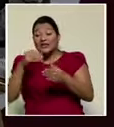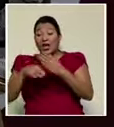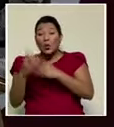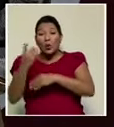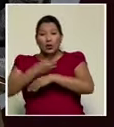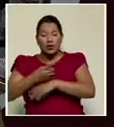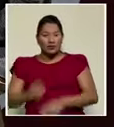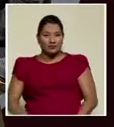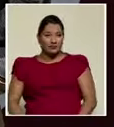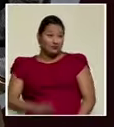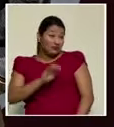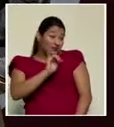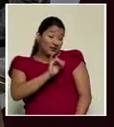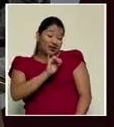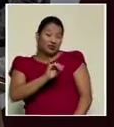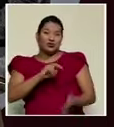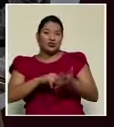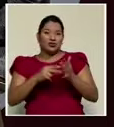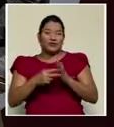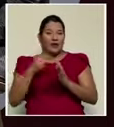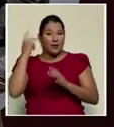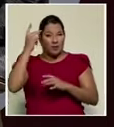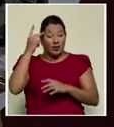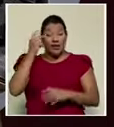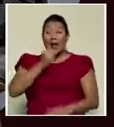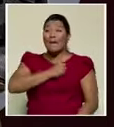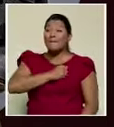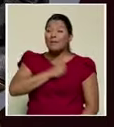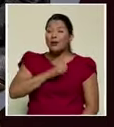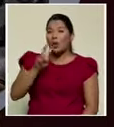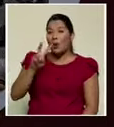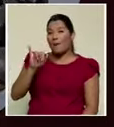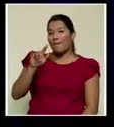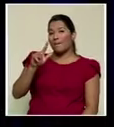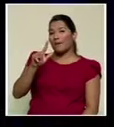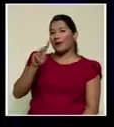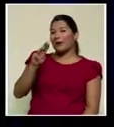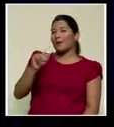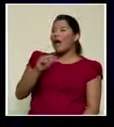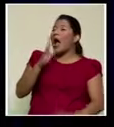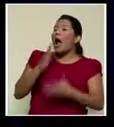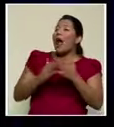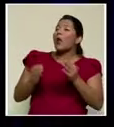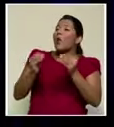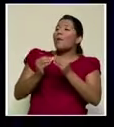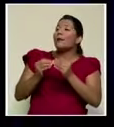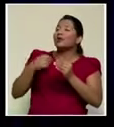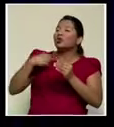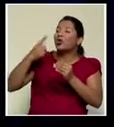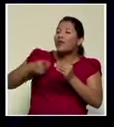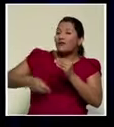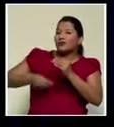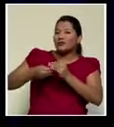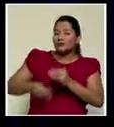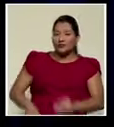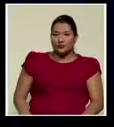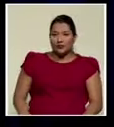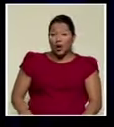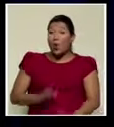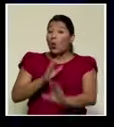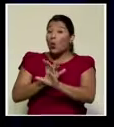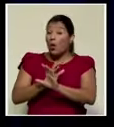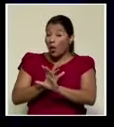política, en efecto, esto es política. Perdón, Vilma, sí. Y hay un apunte que no me puedo quedar con abejón en el buche. Cuidado,